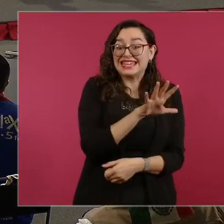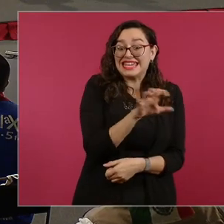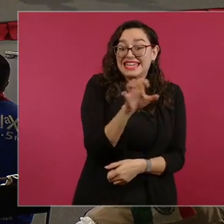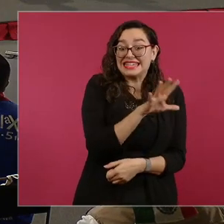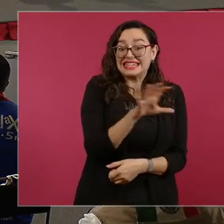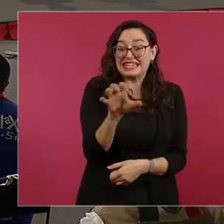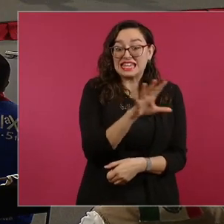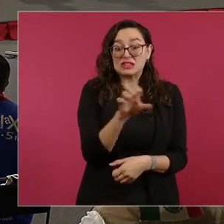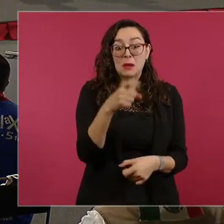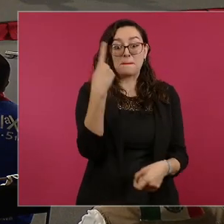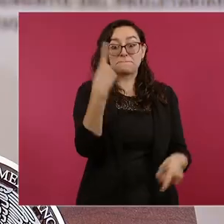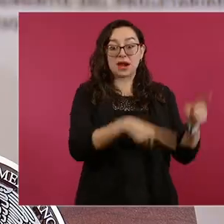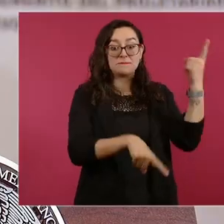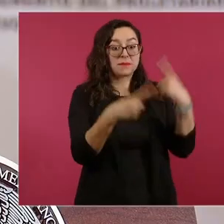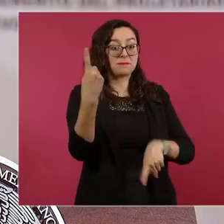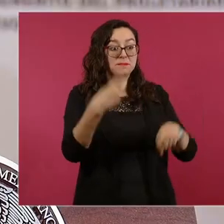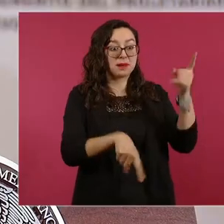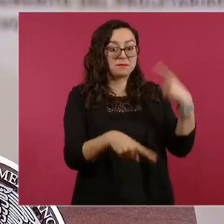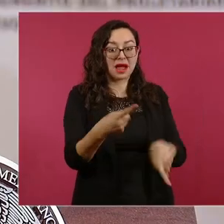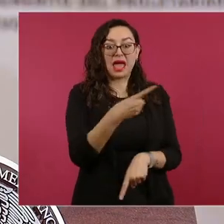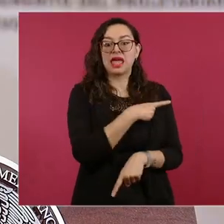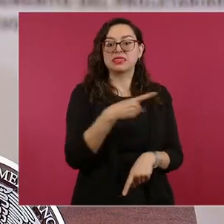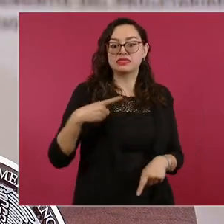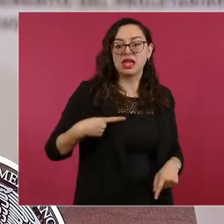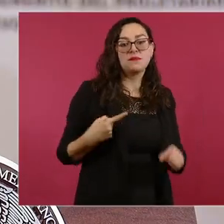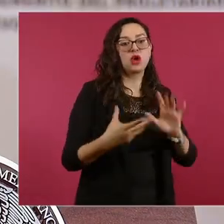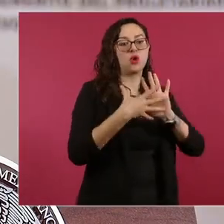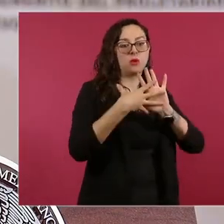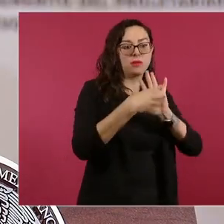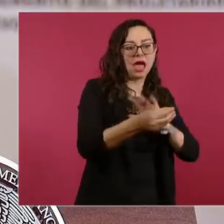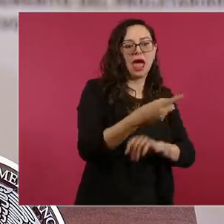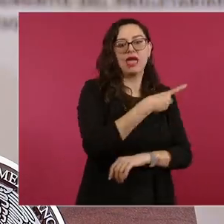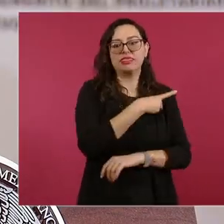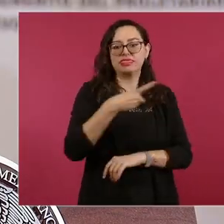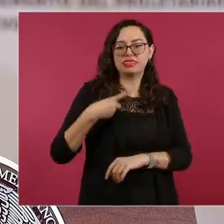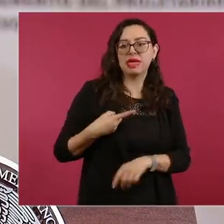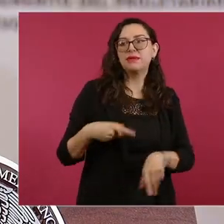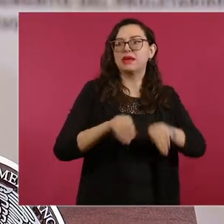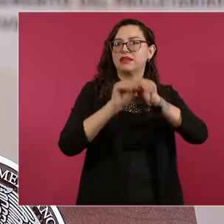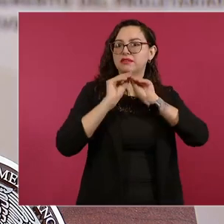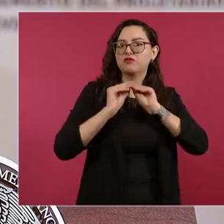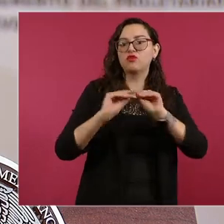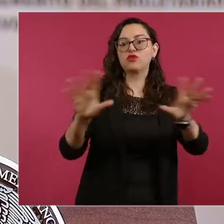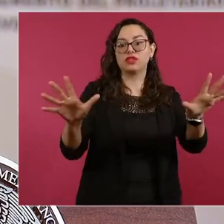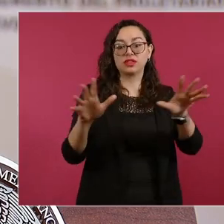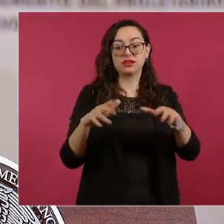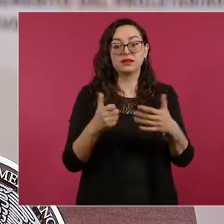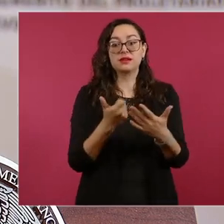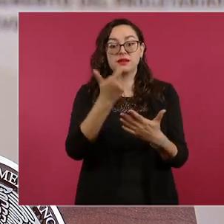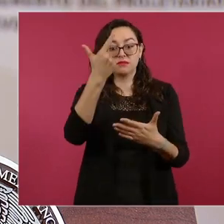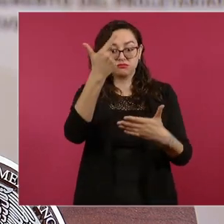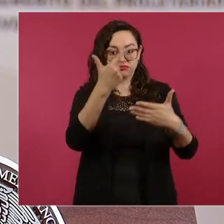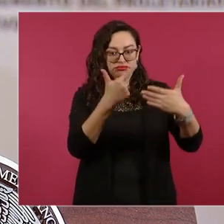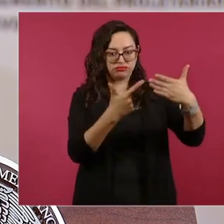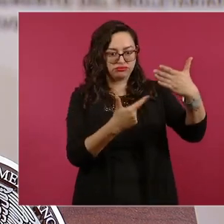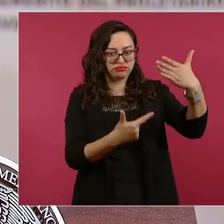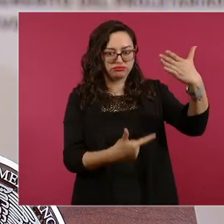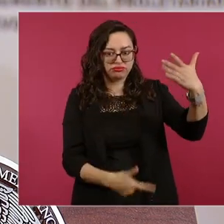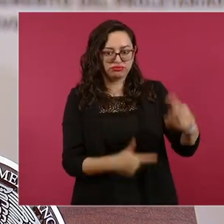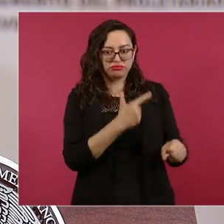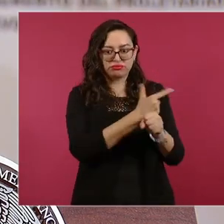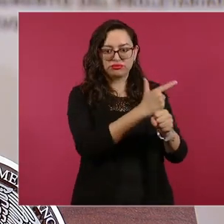grupo que deben replicar los ataques a través de las redes sociales. Esta lista fue creada por la organización